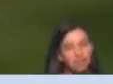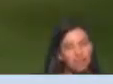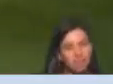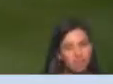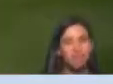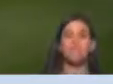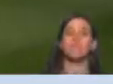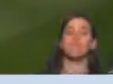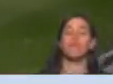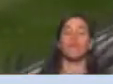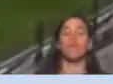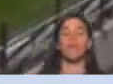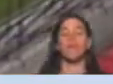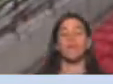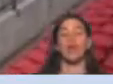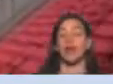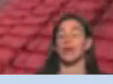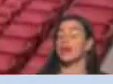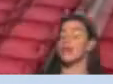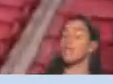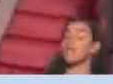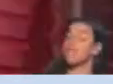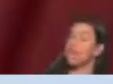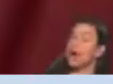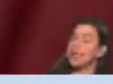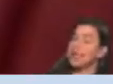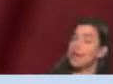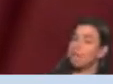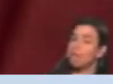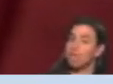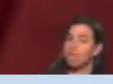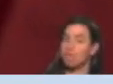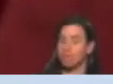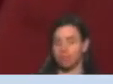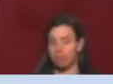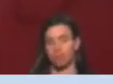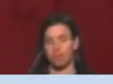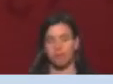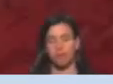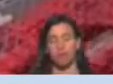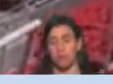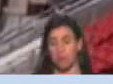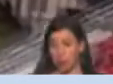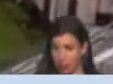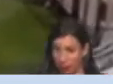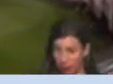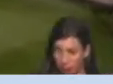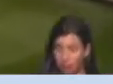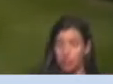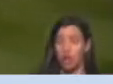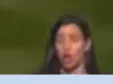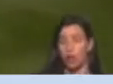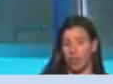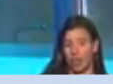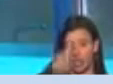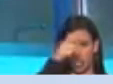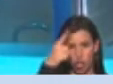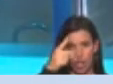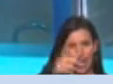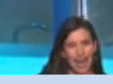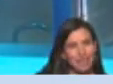que no tiene todavía una resolución. Es cierto que el gobierno nacional en este